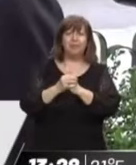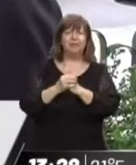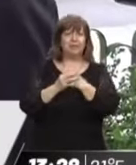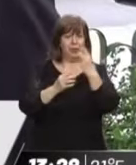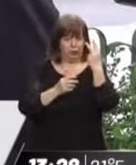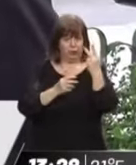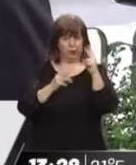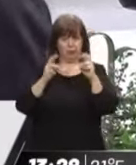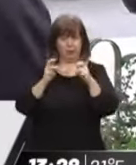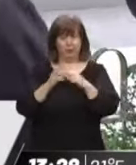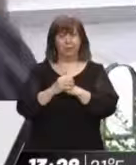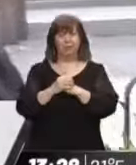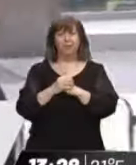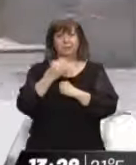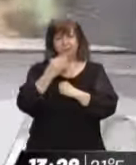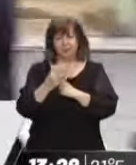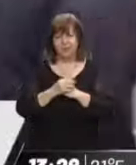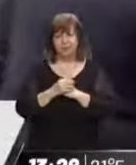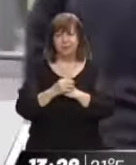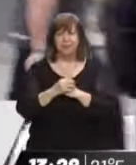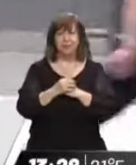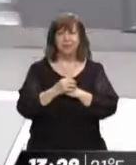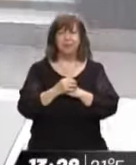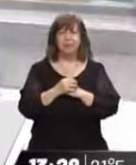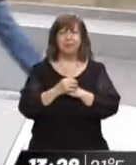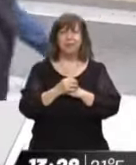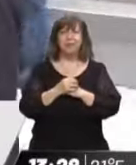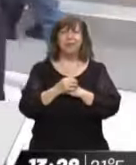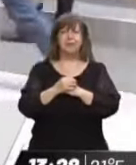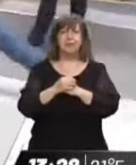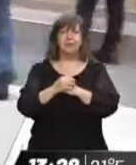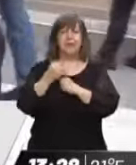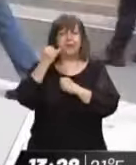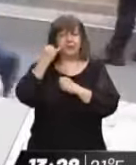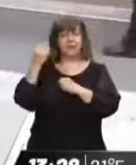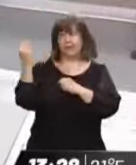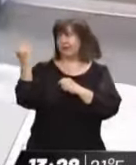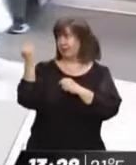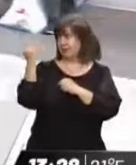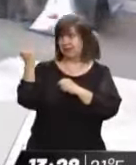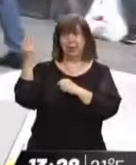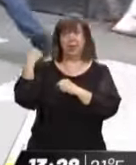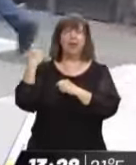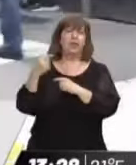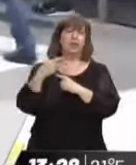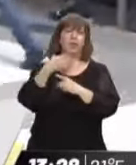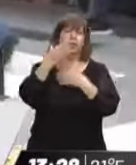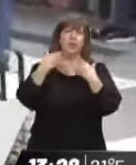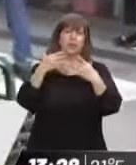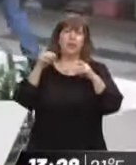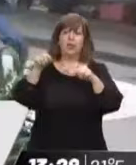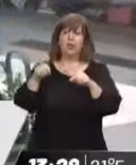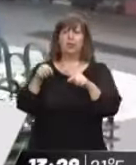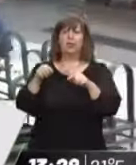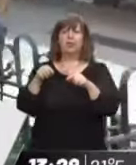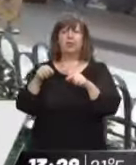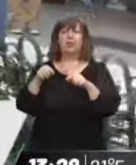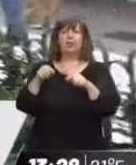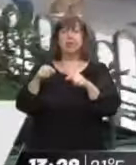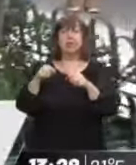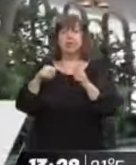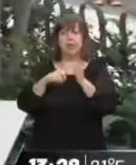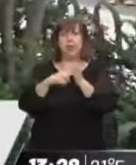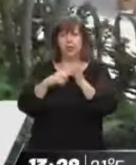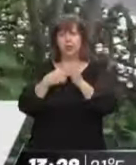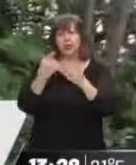Eso. Vale, gracias. Gracias. Bueno, ayer, o por lo menos el sábado, nosotros hablamos con muchos, con mucha gente de Buenos Aires, o